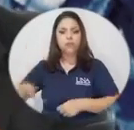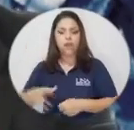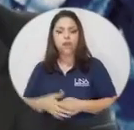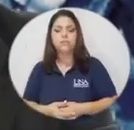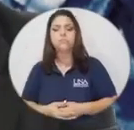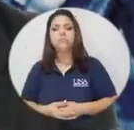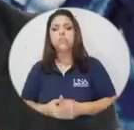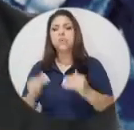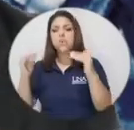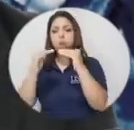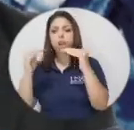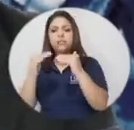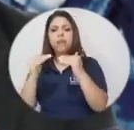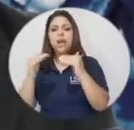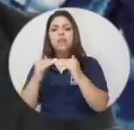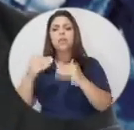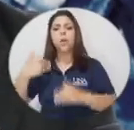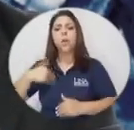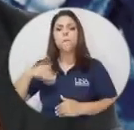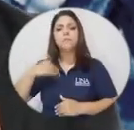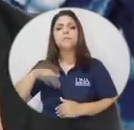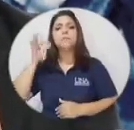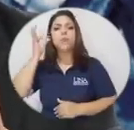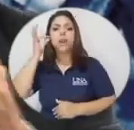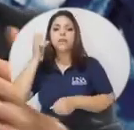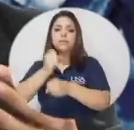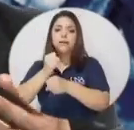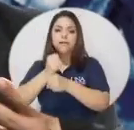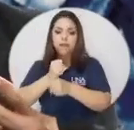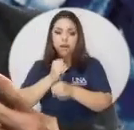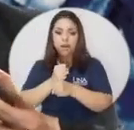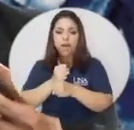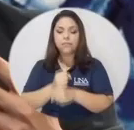igualdad entre hombres y mujeres en materia laboral,